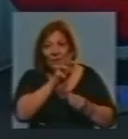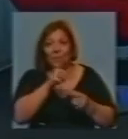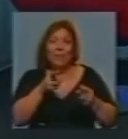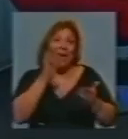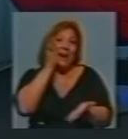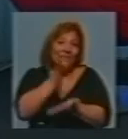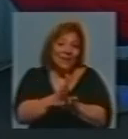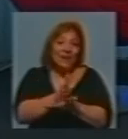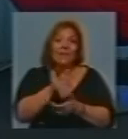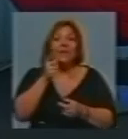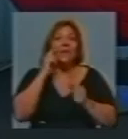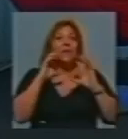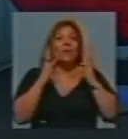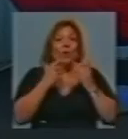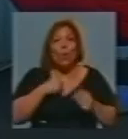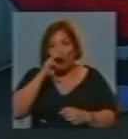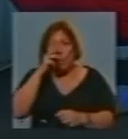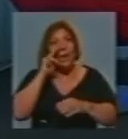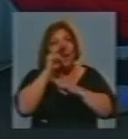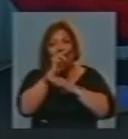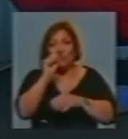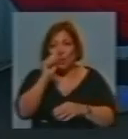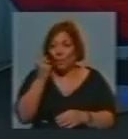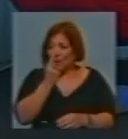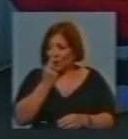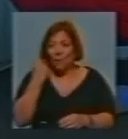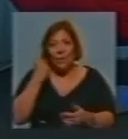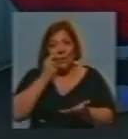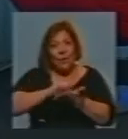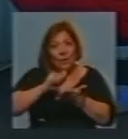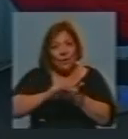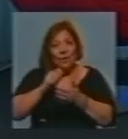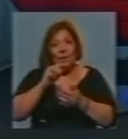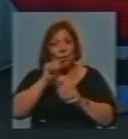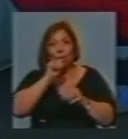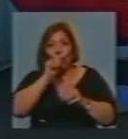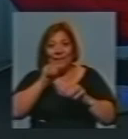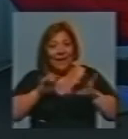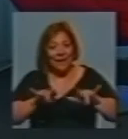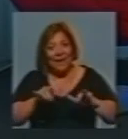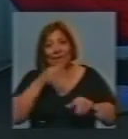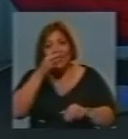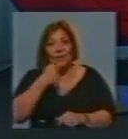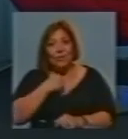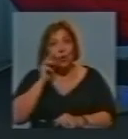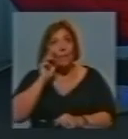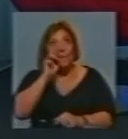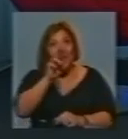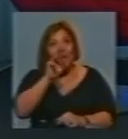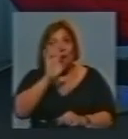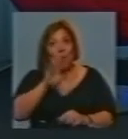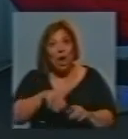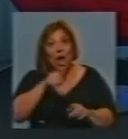cerrar, y la mirada que podemos tener desde Uruguay, hace algunos minutos un colega escribía un Twitter diciendo: cuando miro al oficialismo